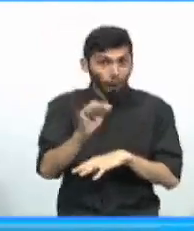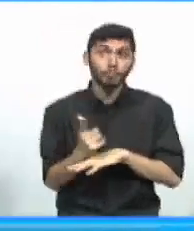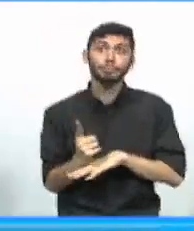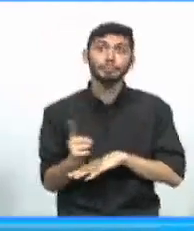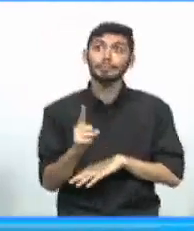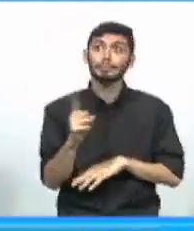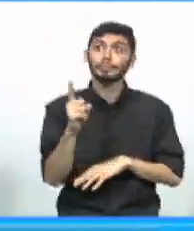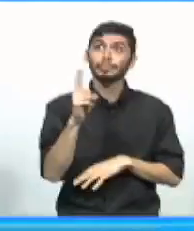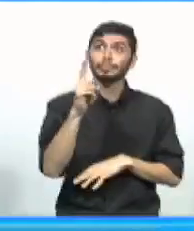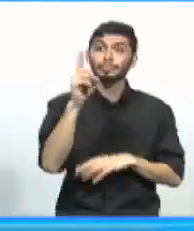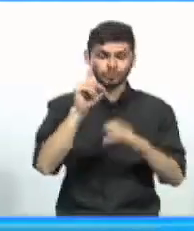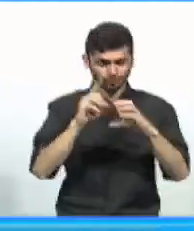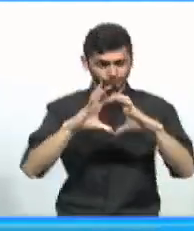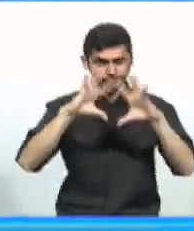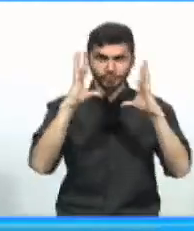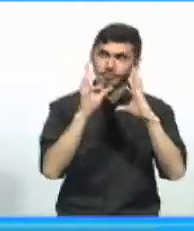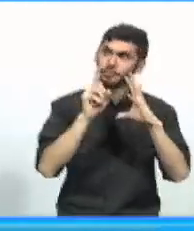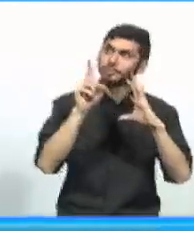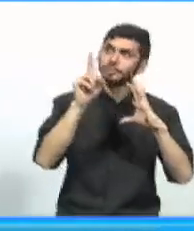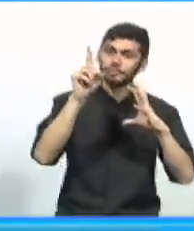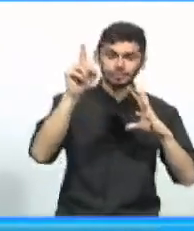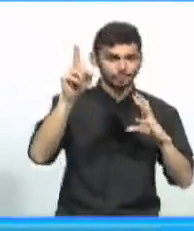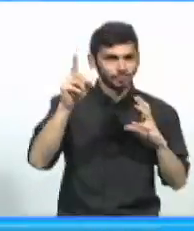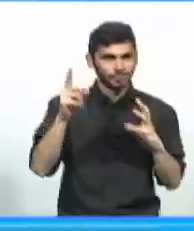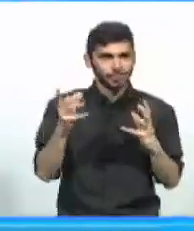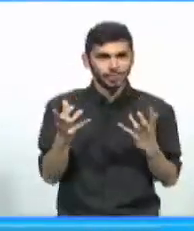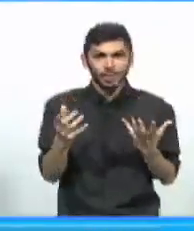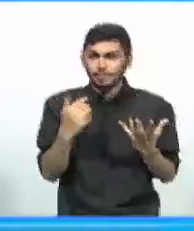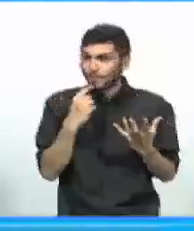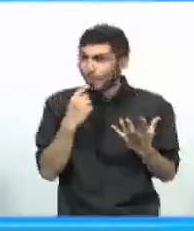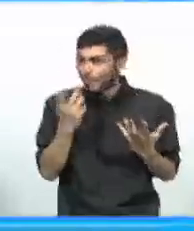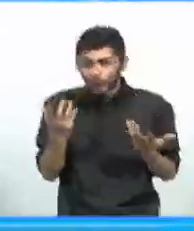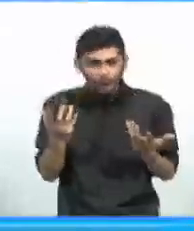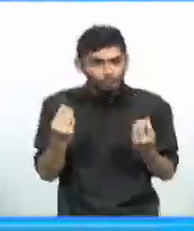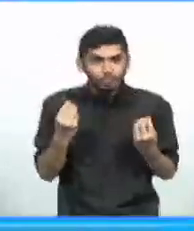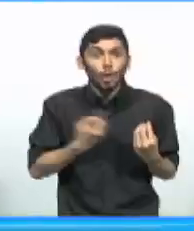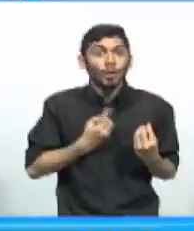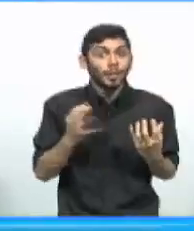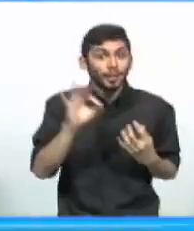sé dónde está. ¿Dónde? A ese le tenías que chupar re la sangre. No tiene sangre.